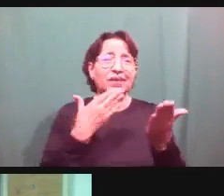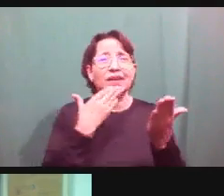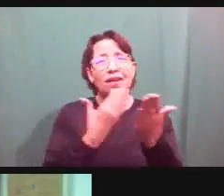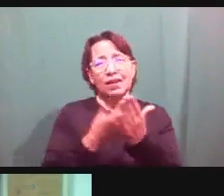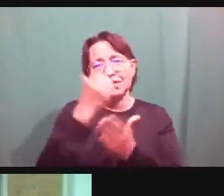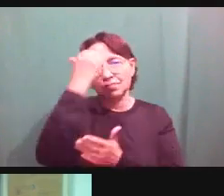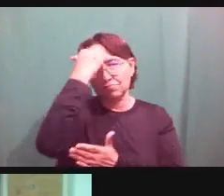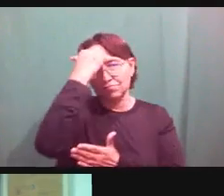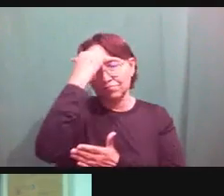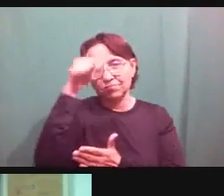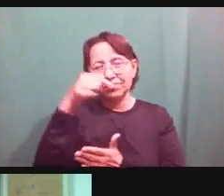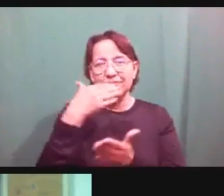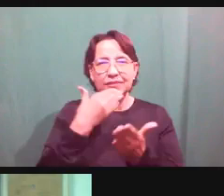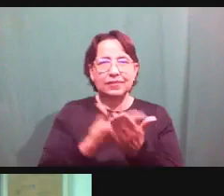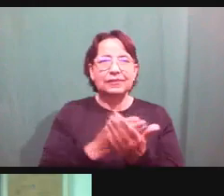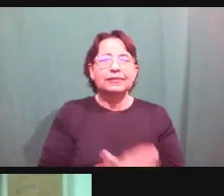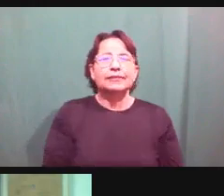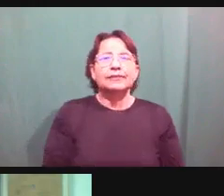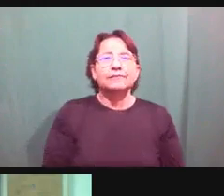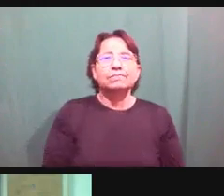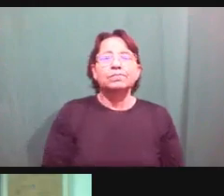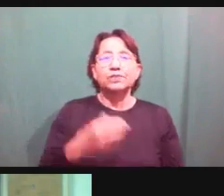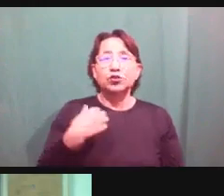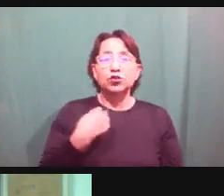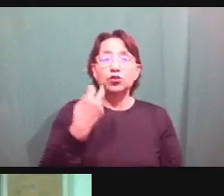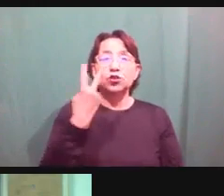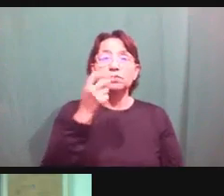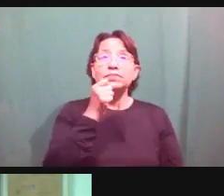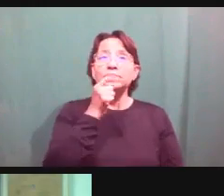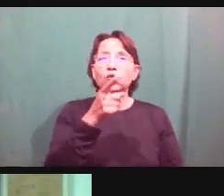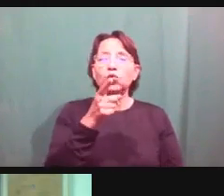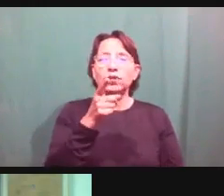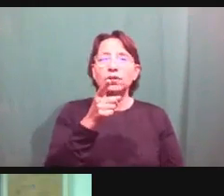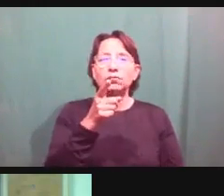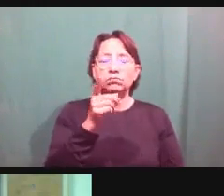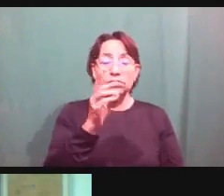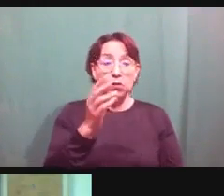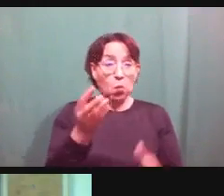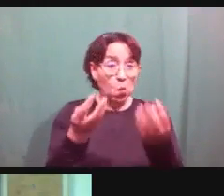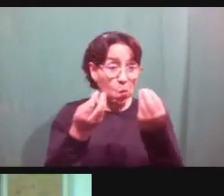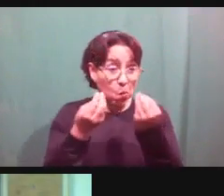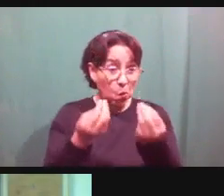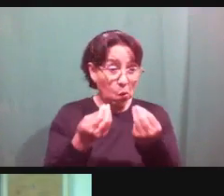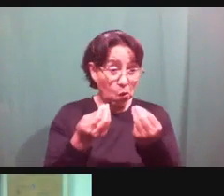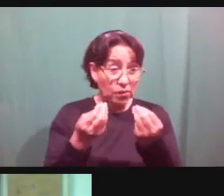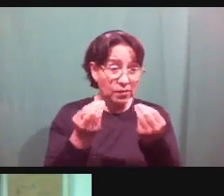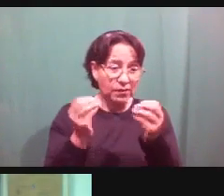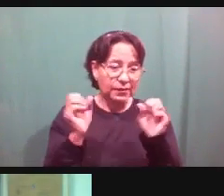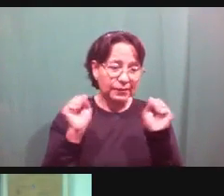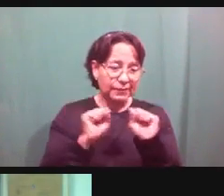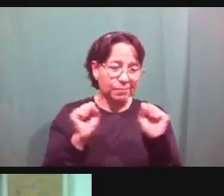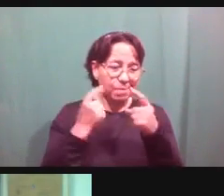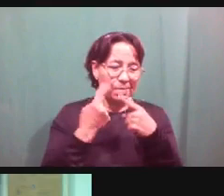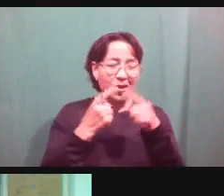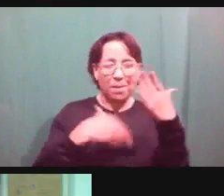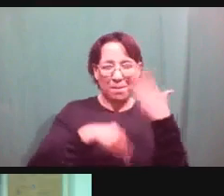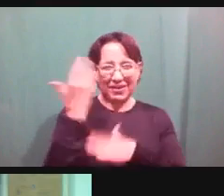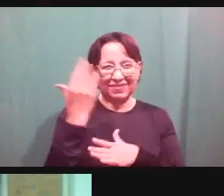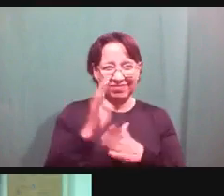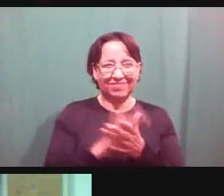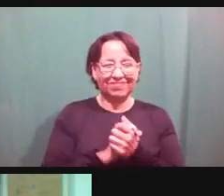por estar acá. Y pues tengo 2 preguntas, pues en realidad creo que son muchas, pero para iniciar, la primera